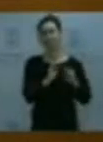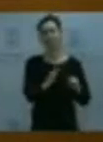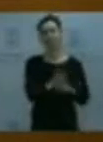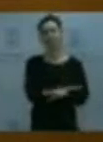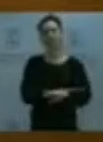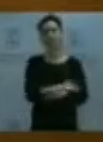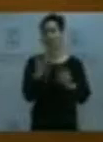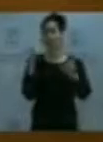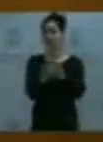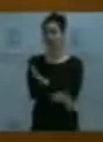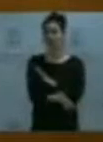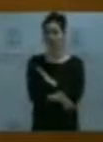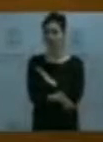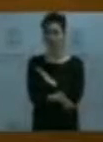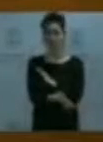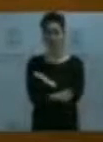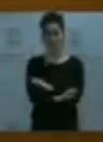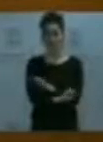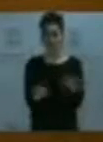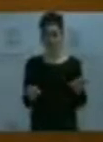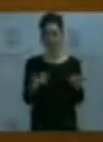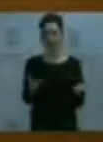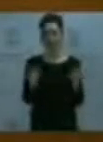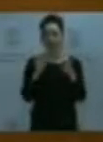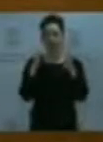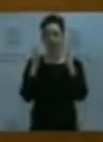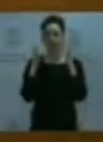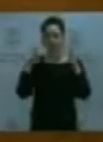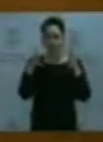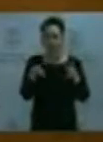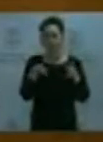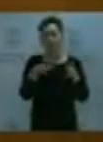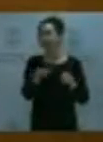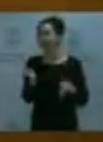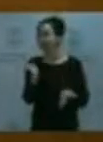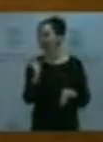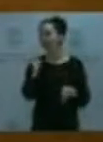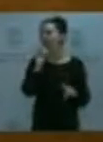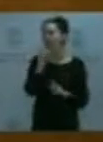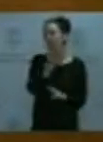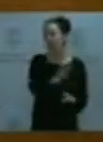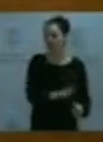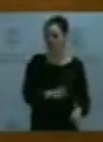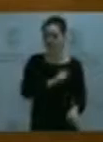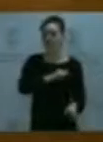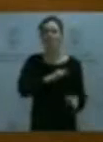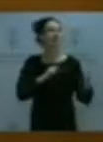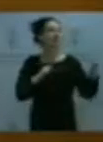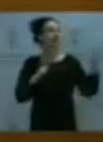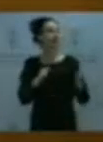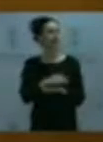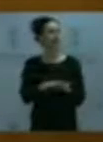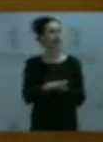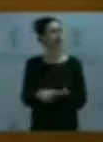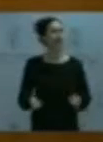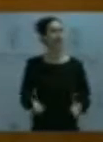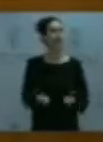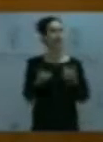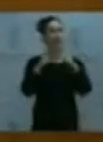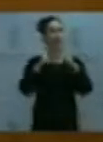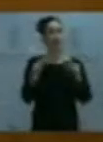demás, mirar lo que pasa por toda España, hablar poco de Asturias, mucho parloteo, mucha ineficacia,